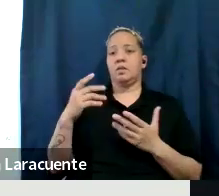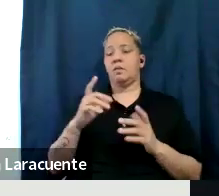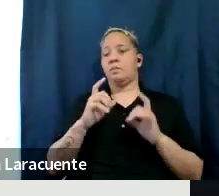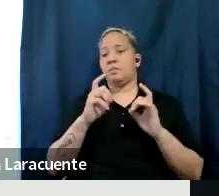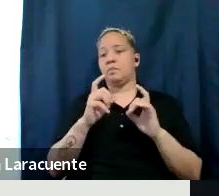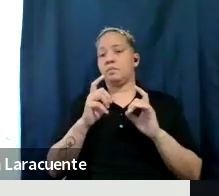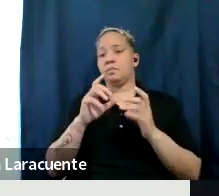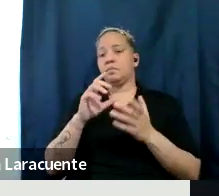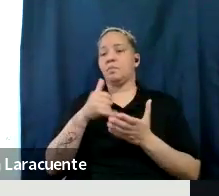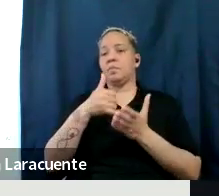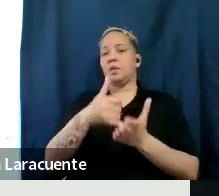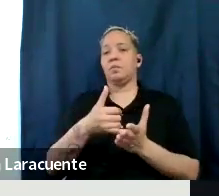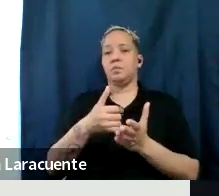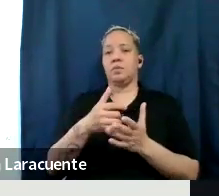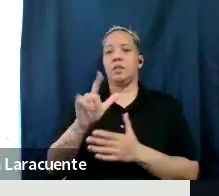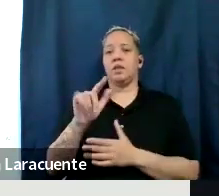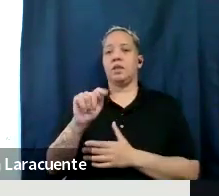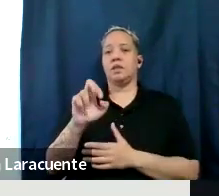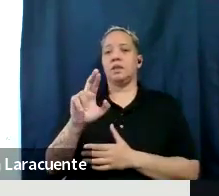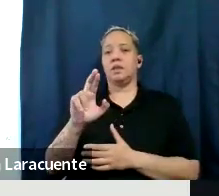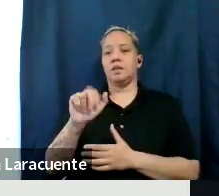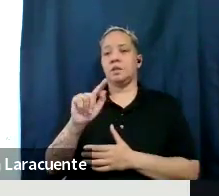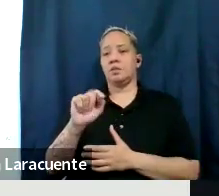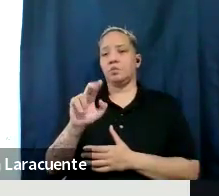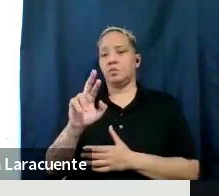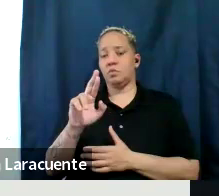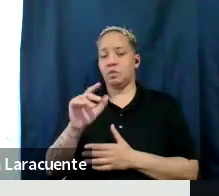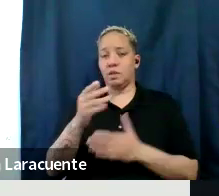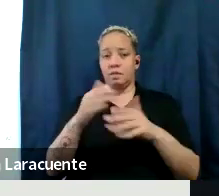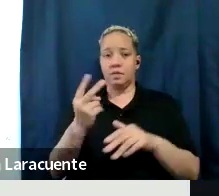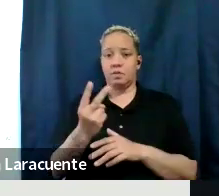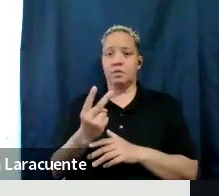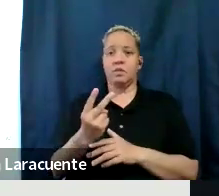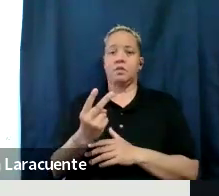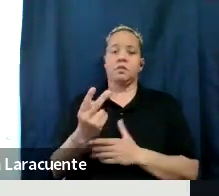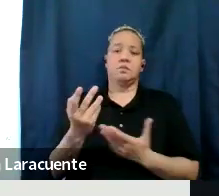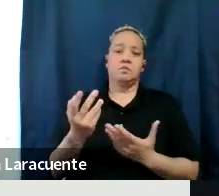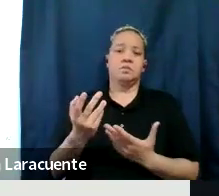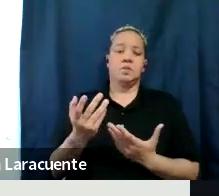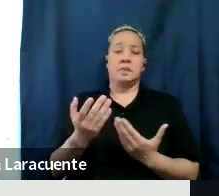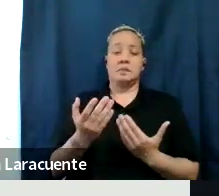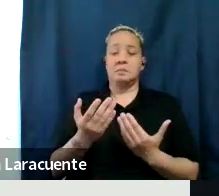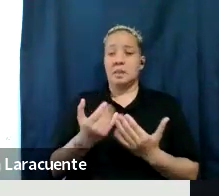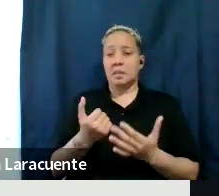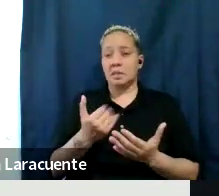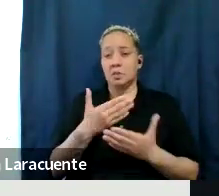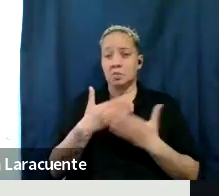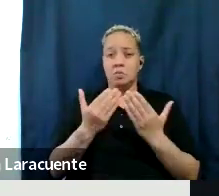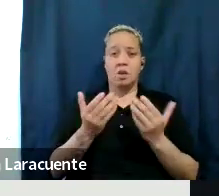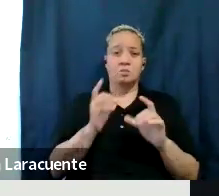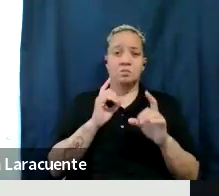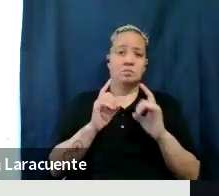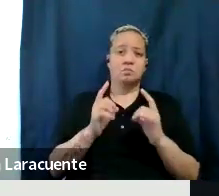literatura dividido en dos y entre esas dos partes apenas hay diálogo, por decirlo de una manera